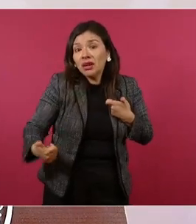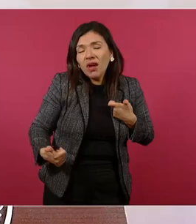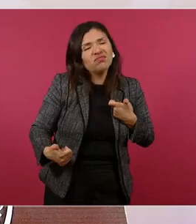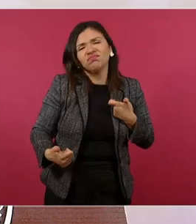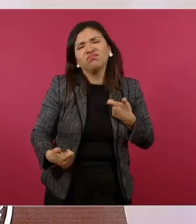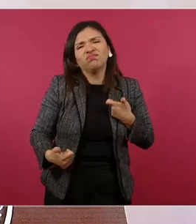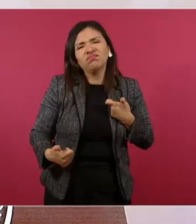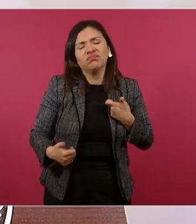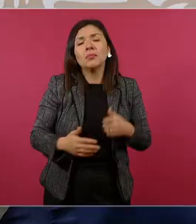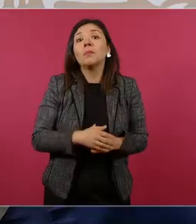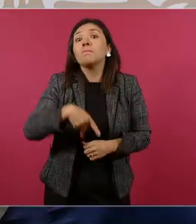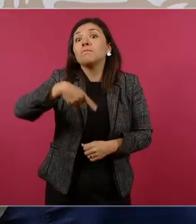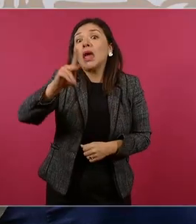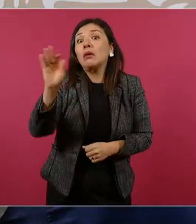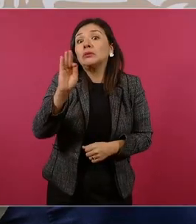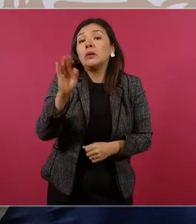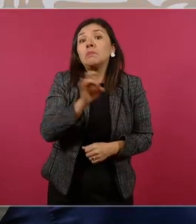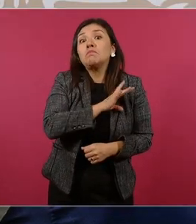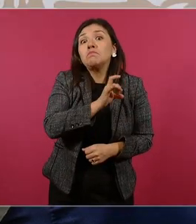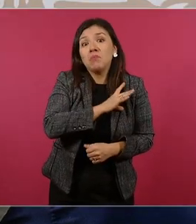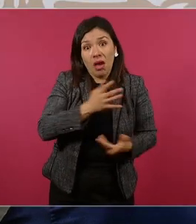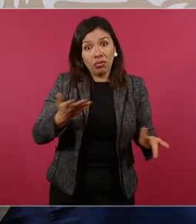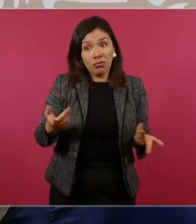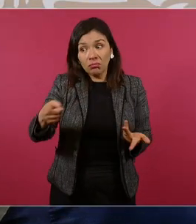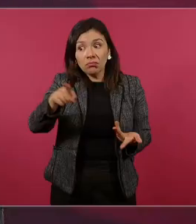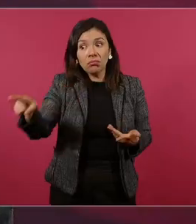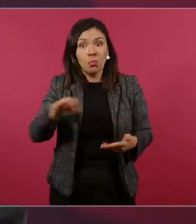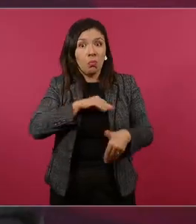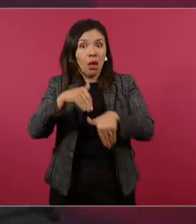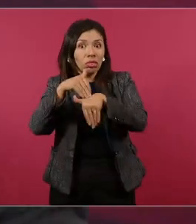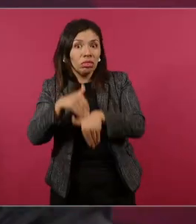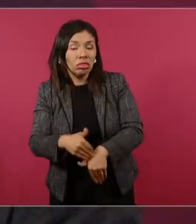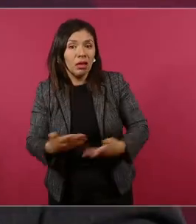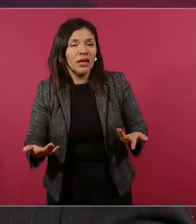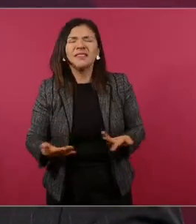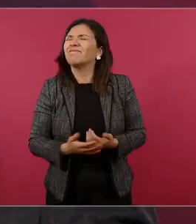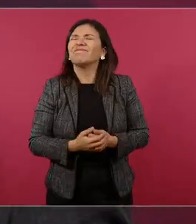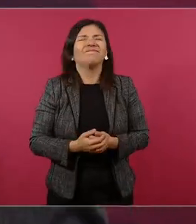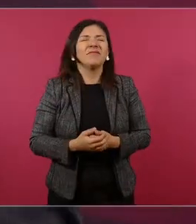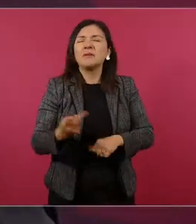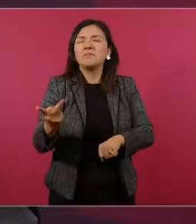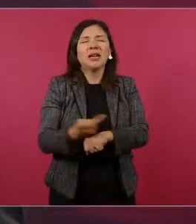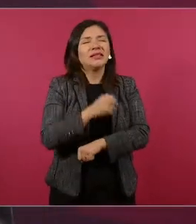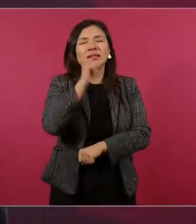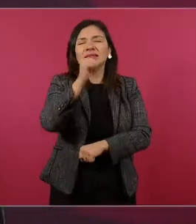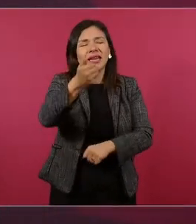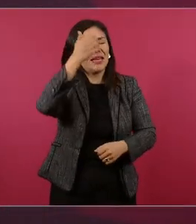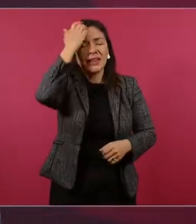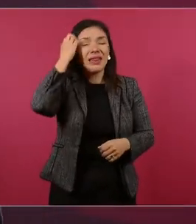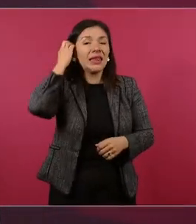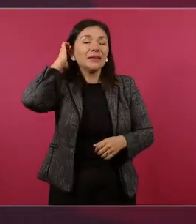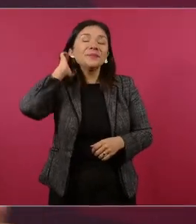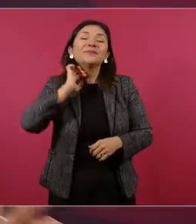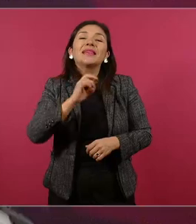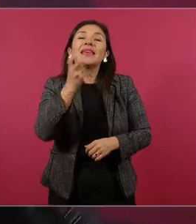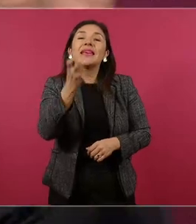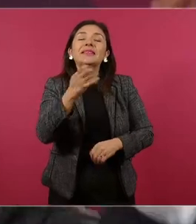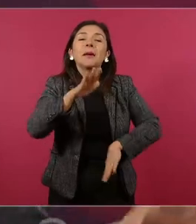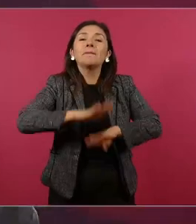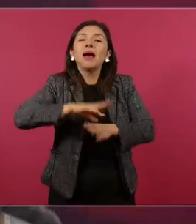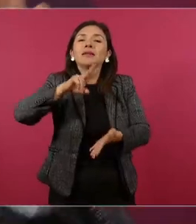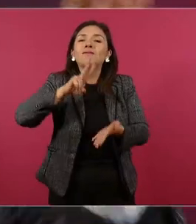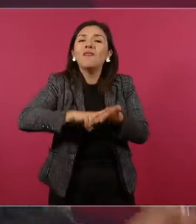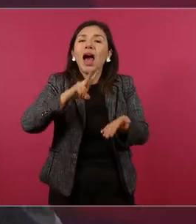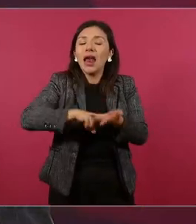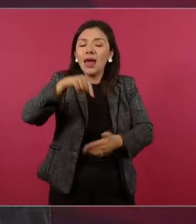pero el miedo sí puede hacer que no no no no no no pasa nada no Ese es el gran tesoro que tiene